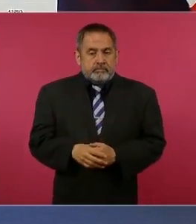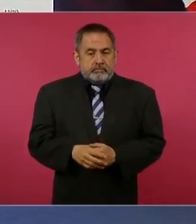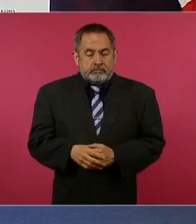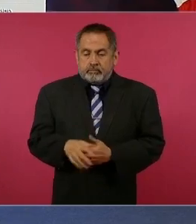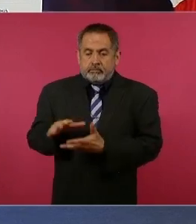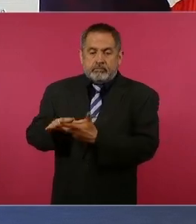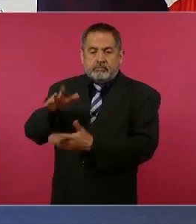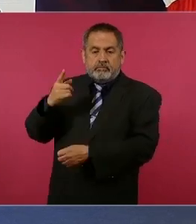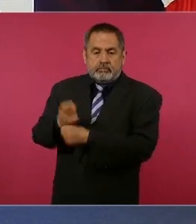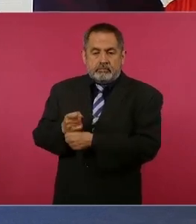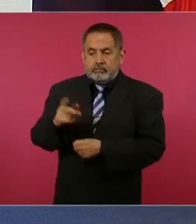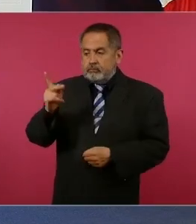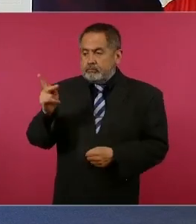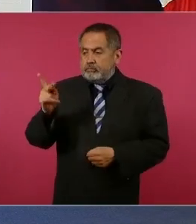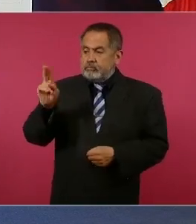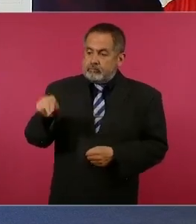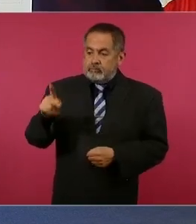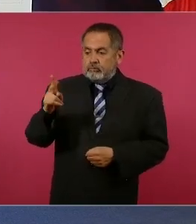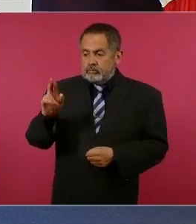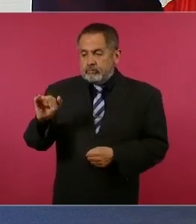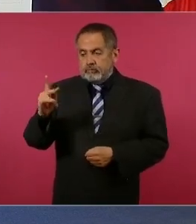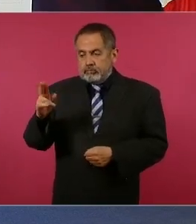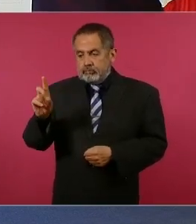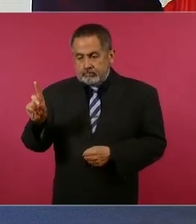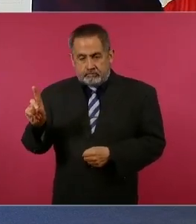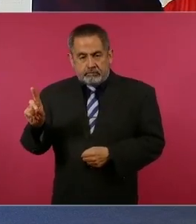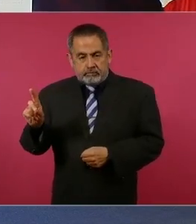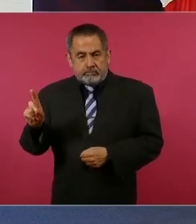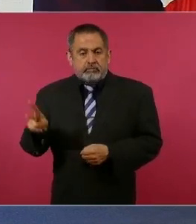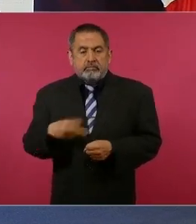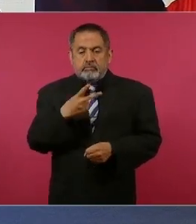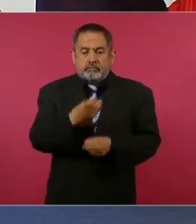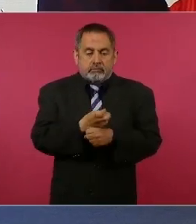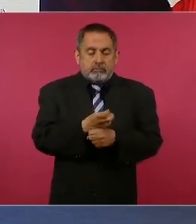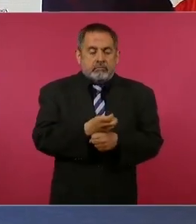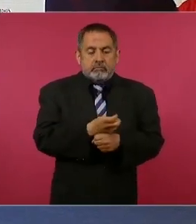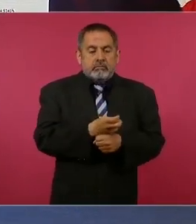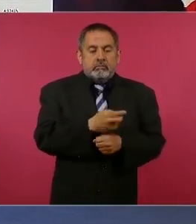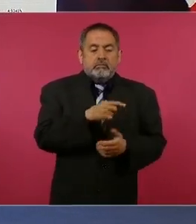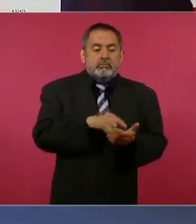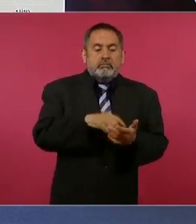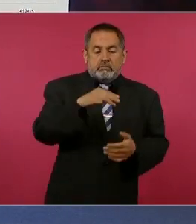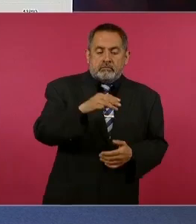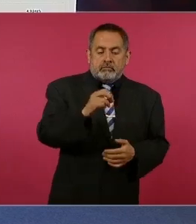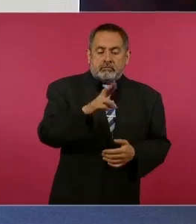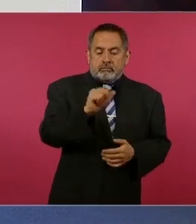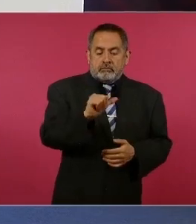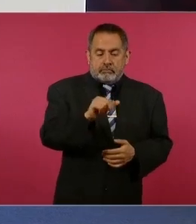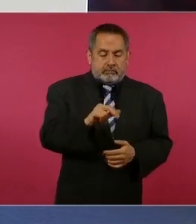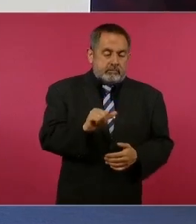por mayoría PAN PRI PRD, primera minoría Morena, sin coalición.